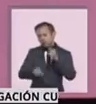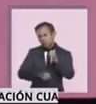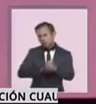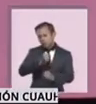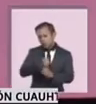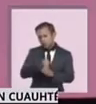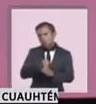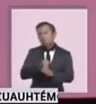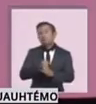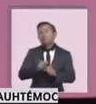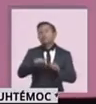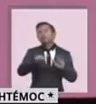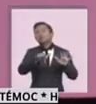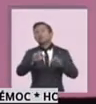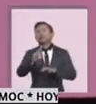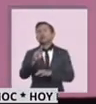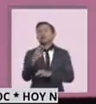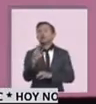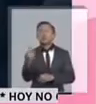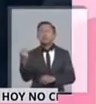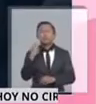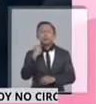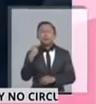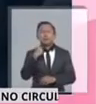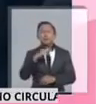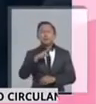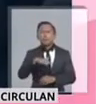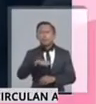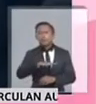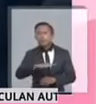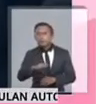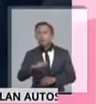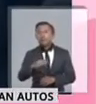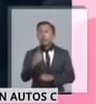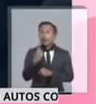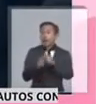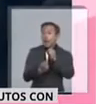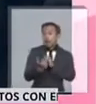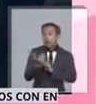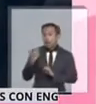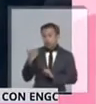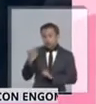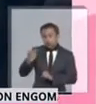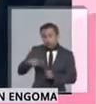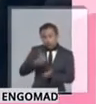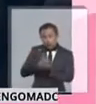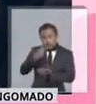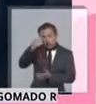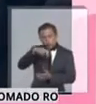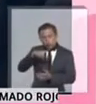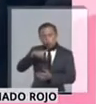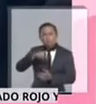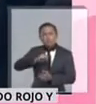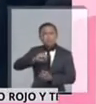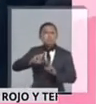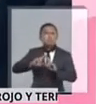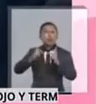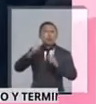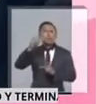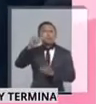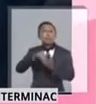lo que le afectó. No lo sabemos de cierto, pero es lo más probable, ¿no? Pero no tenemos ninguna evidencia que sugiera